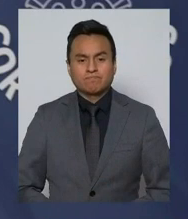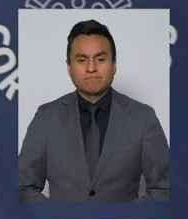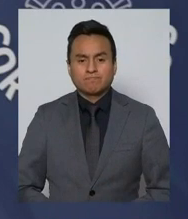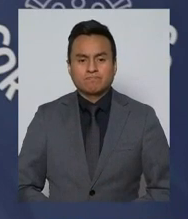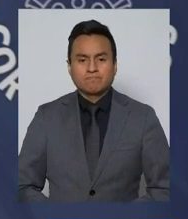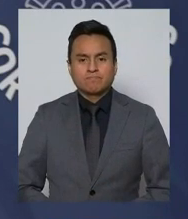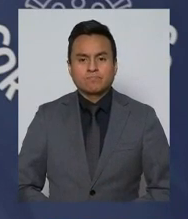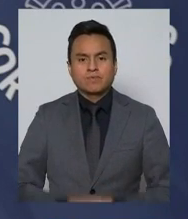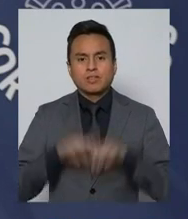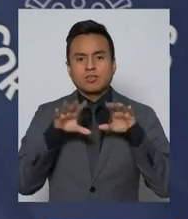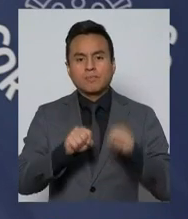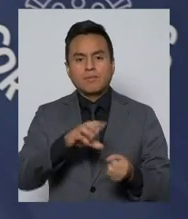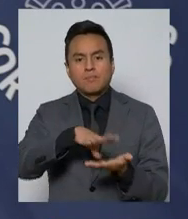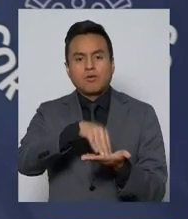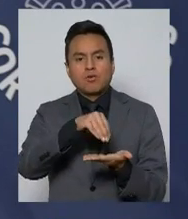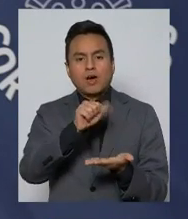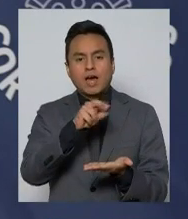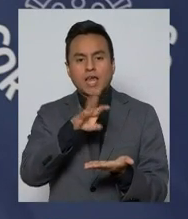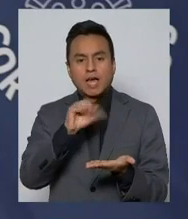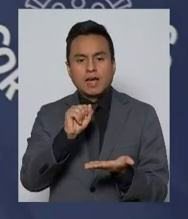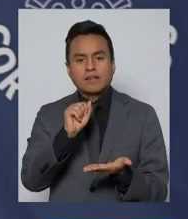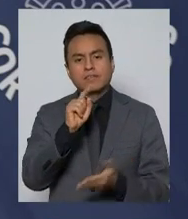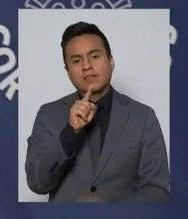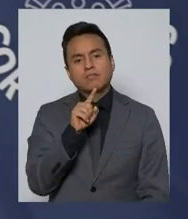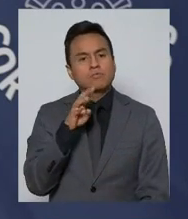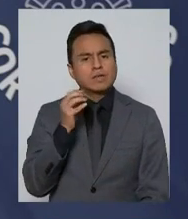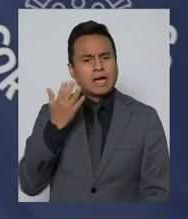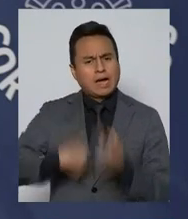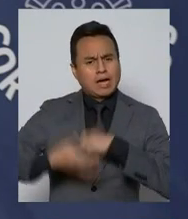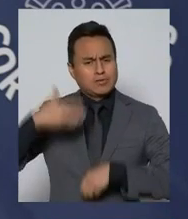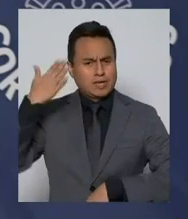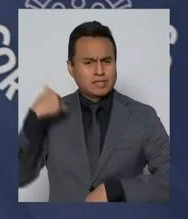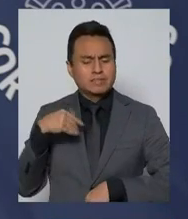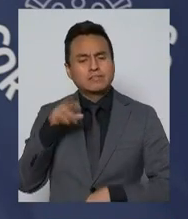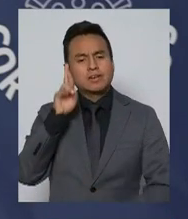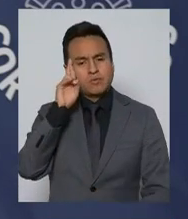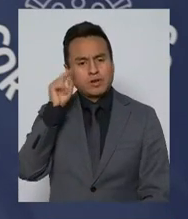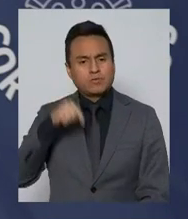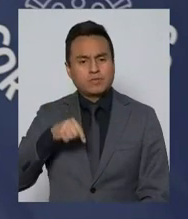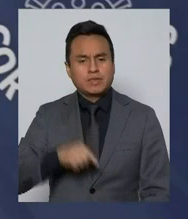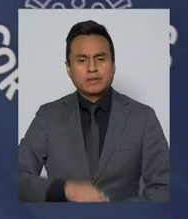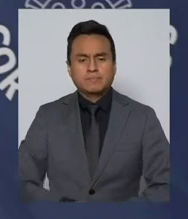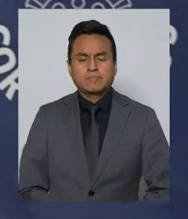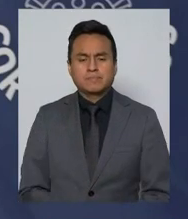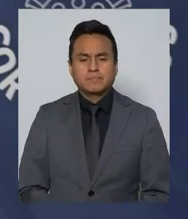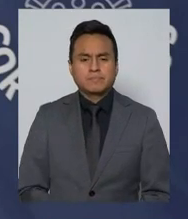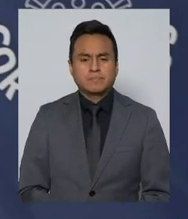La toma del Morro de Arica hace 140 años es lo que hoy día se recuerda.